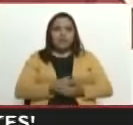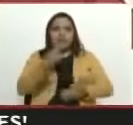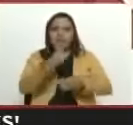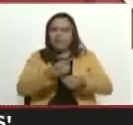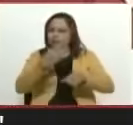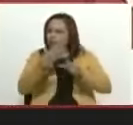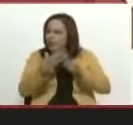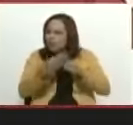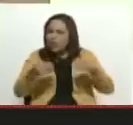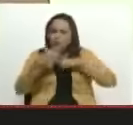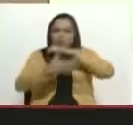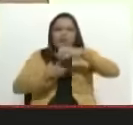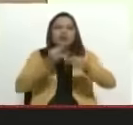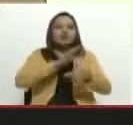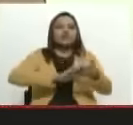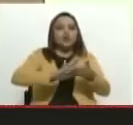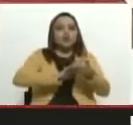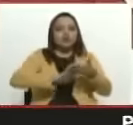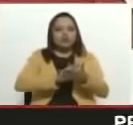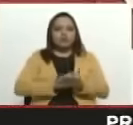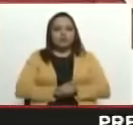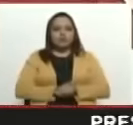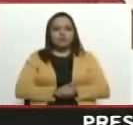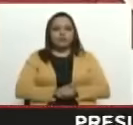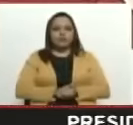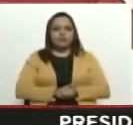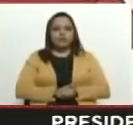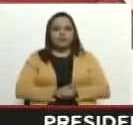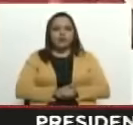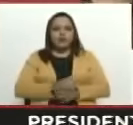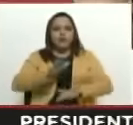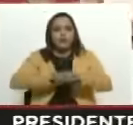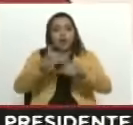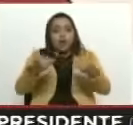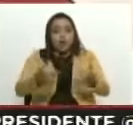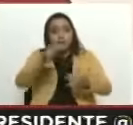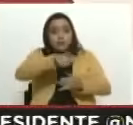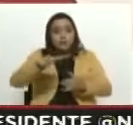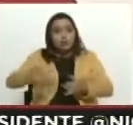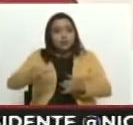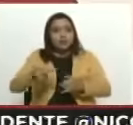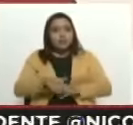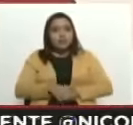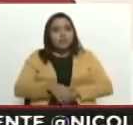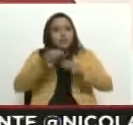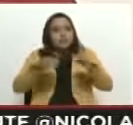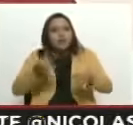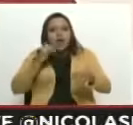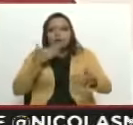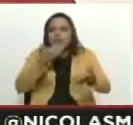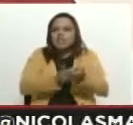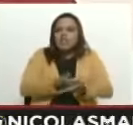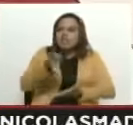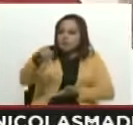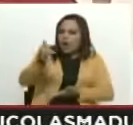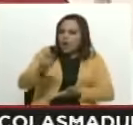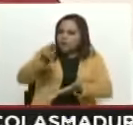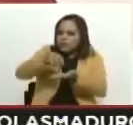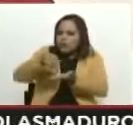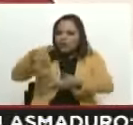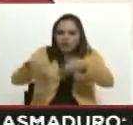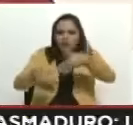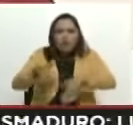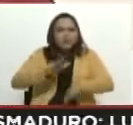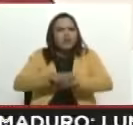rollo, Melanie, porque yo creo que aquí va a haber gente, seguro, pues, que va a reclamar por qué los